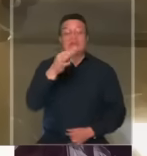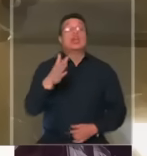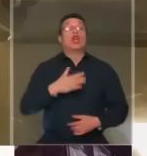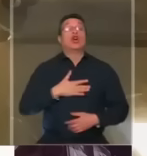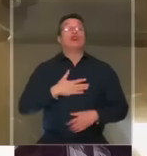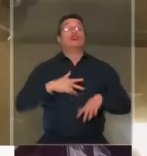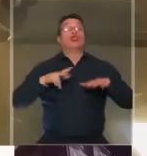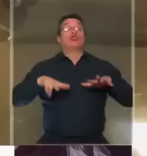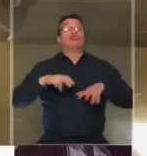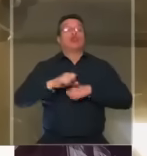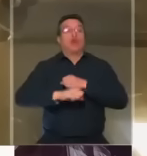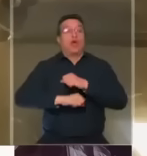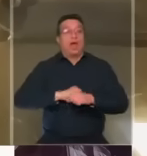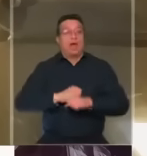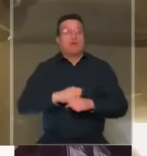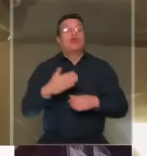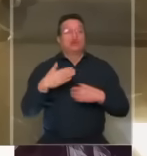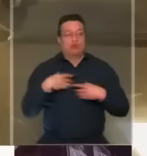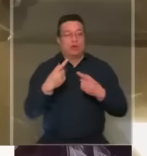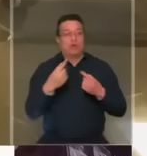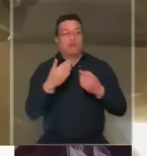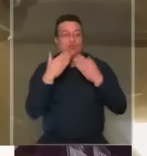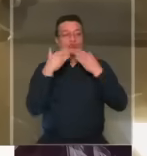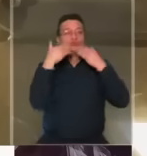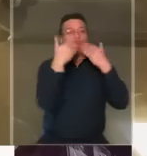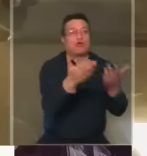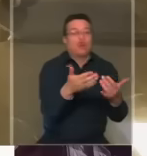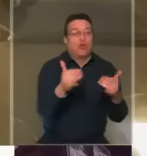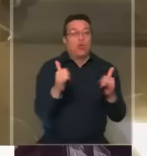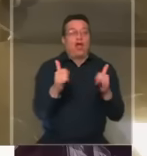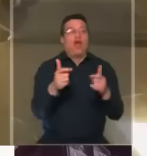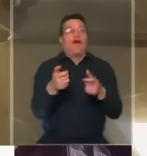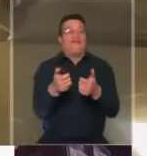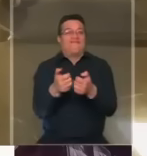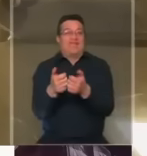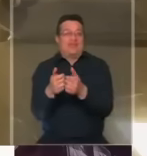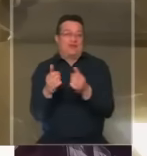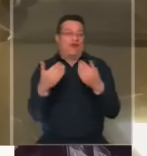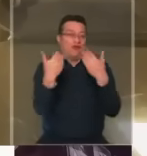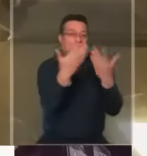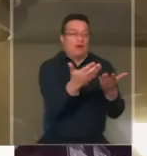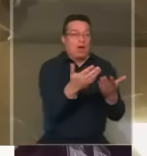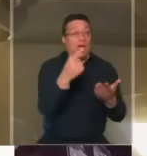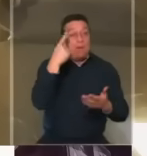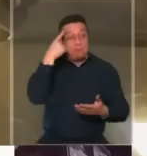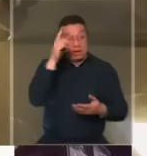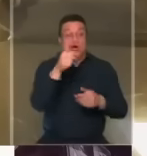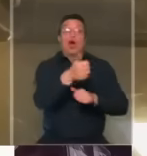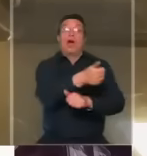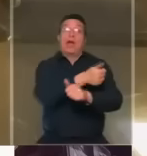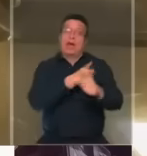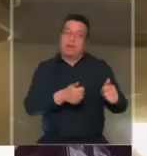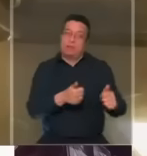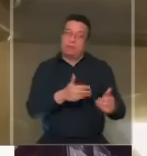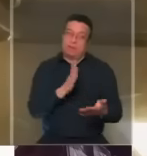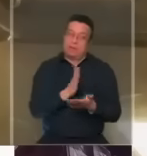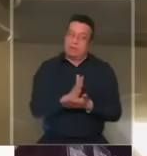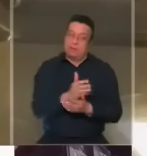años. Nos ofrece recompensas para un juego de video, pero con una condición a cambio.